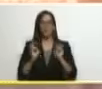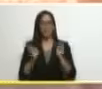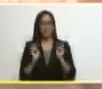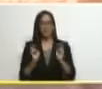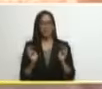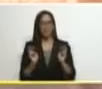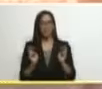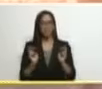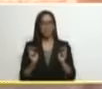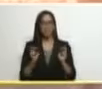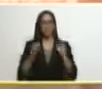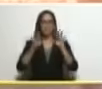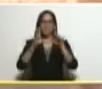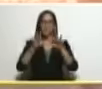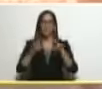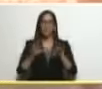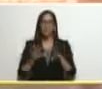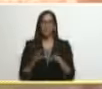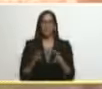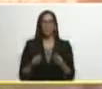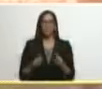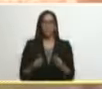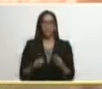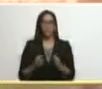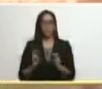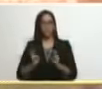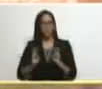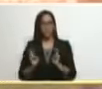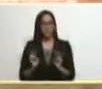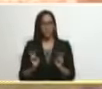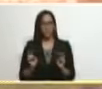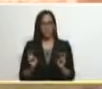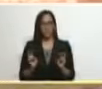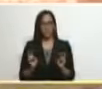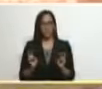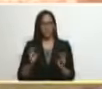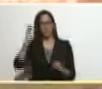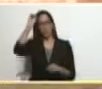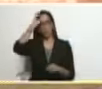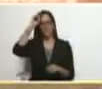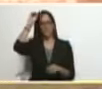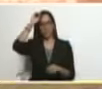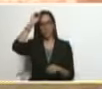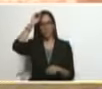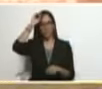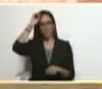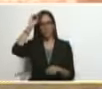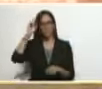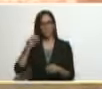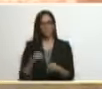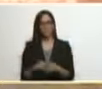Se ha escrito bastante sobre este tema, se ha opinado,